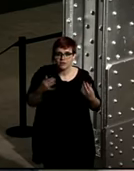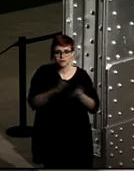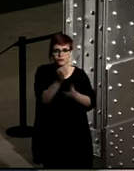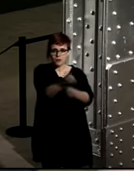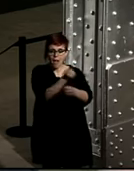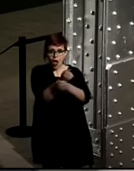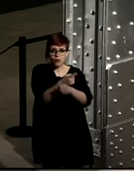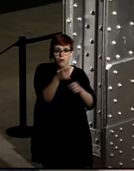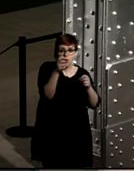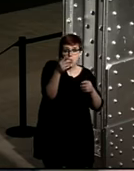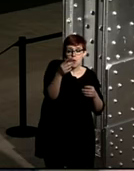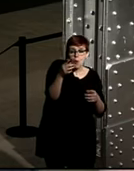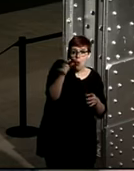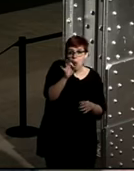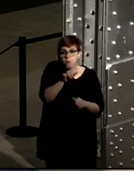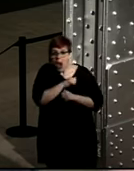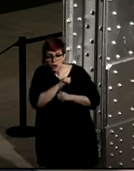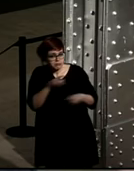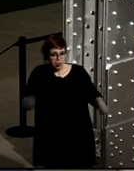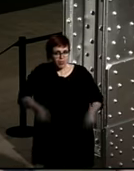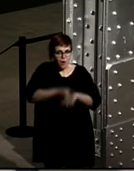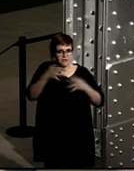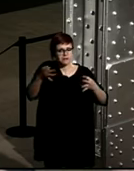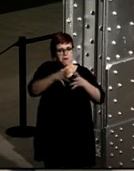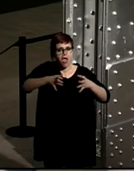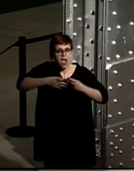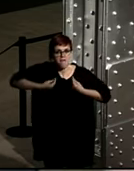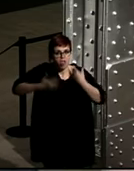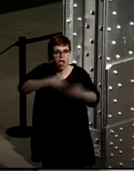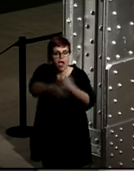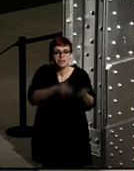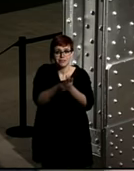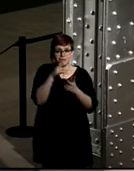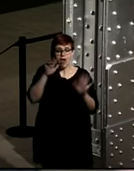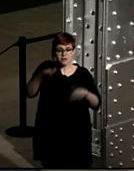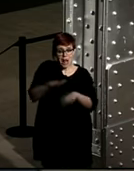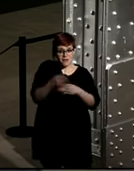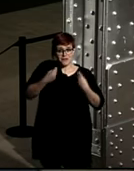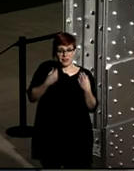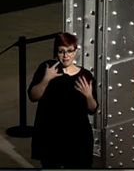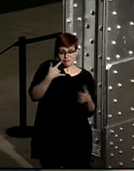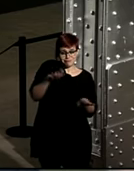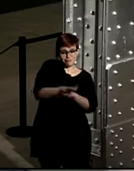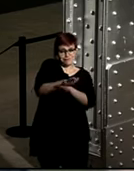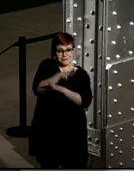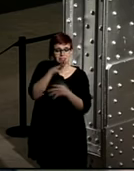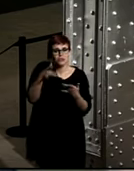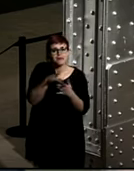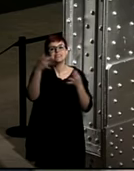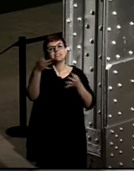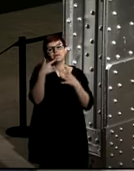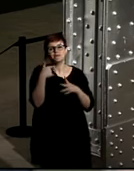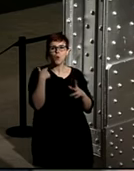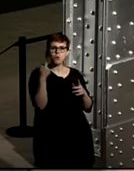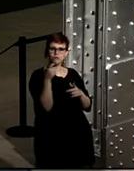trabajo sin tener trabajo, hemos intentado salir adelante, riéndonos de nuestras propias historias. Creo que ya deberíamos cambiar un poco el término de